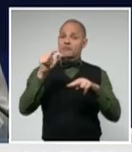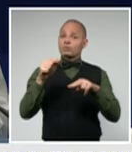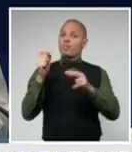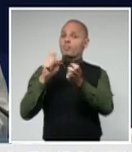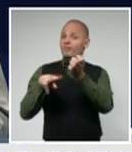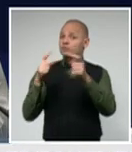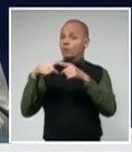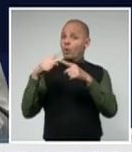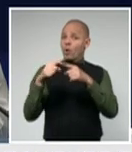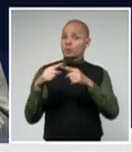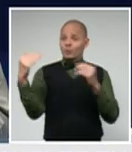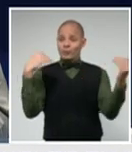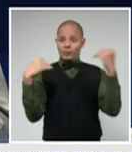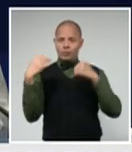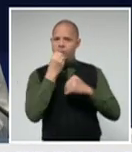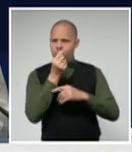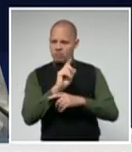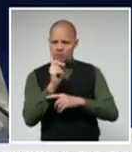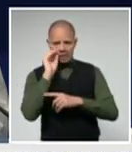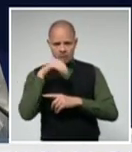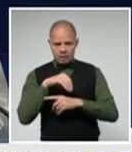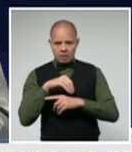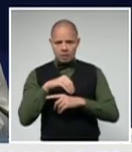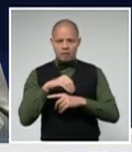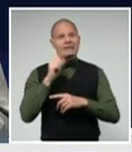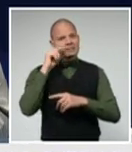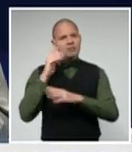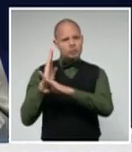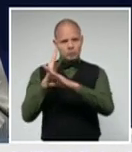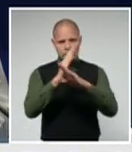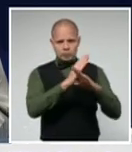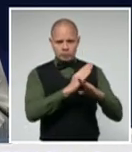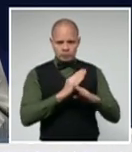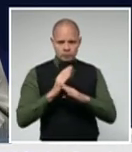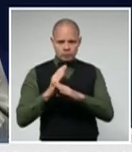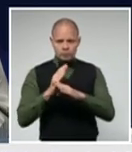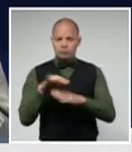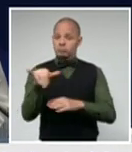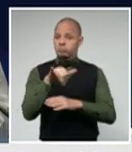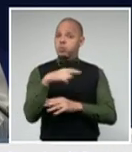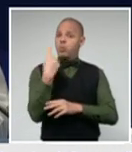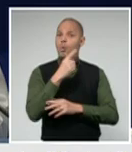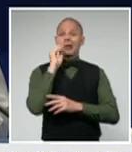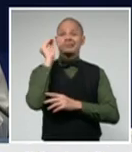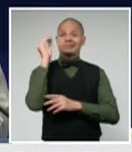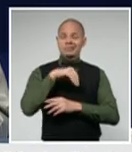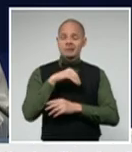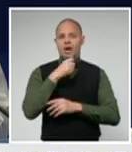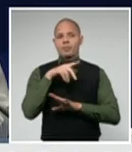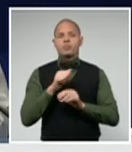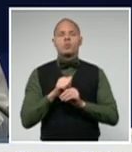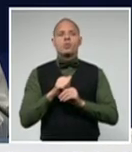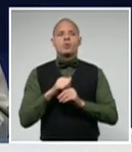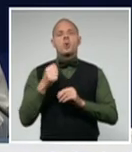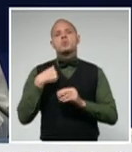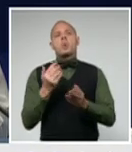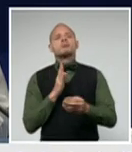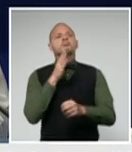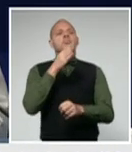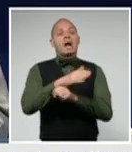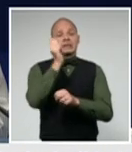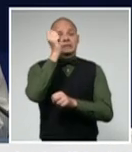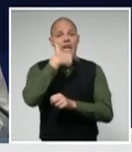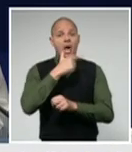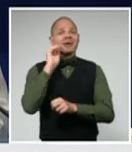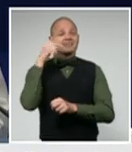tenemos que cuidarnos, mucho más cuando estamos en territorio donde ya está identificado que hay eventos